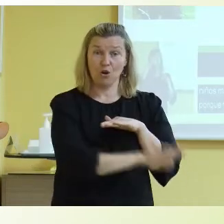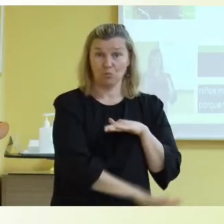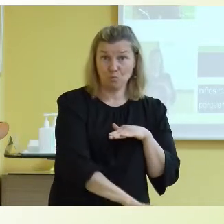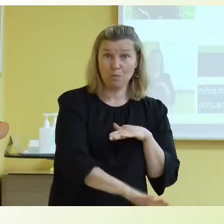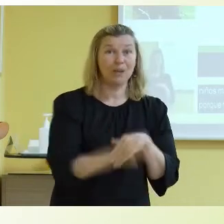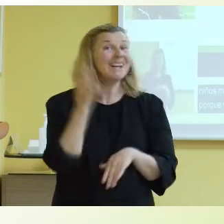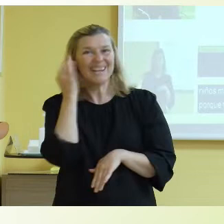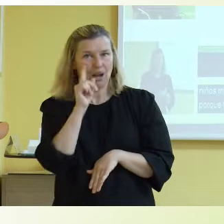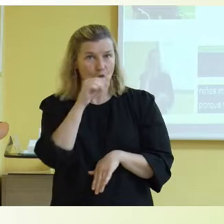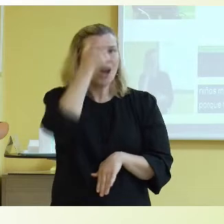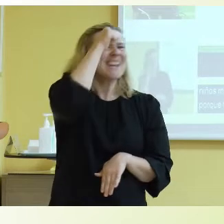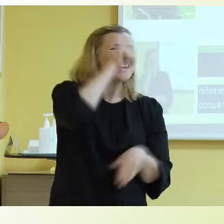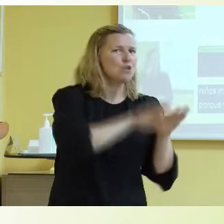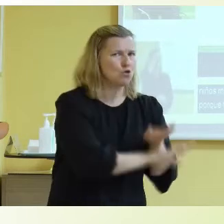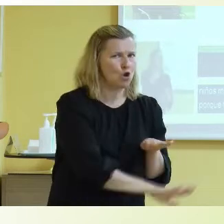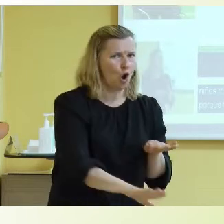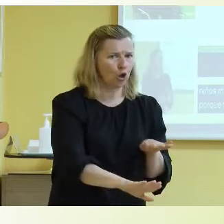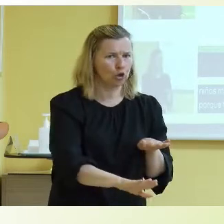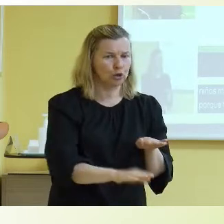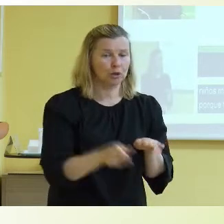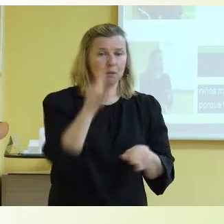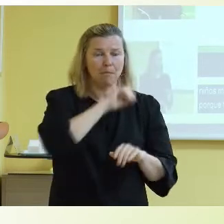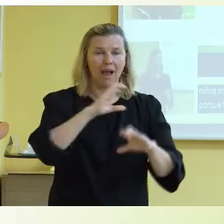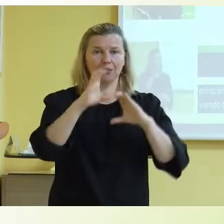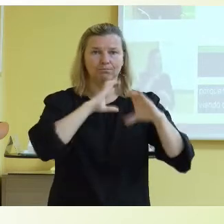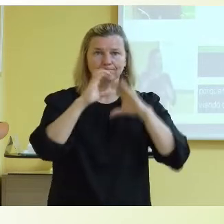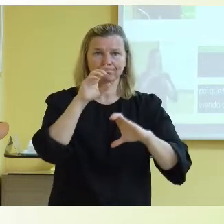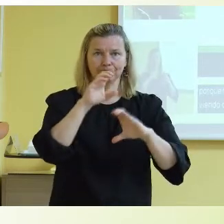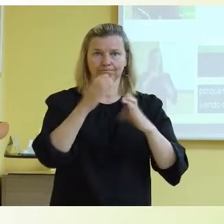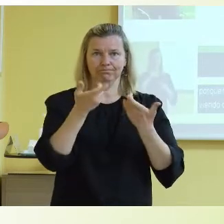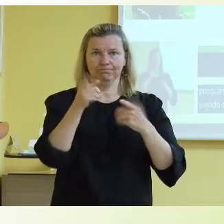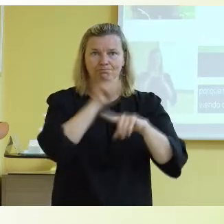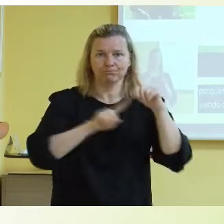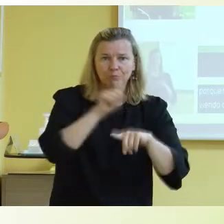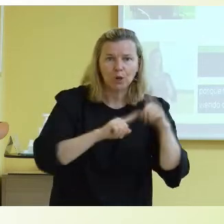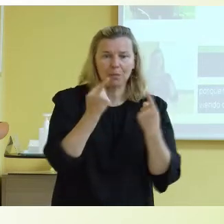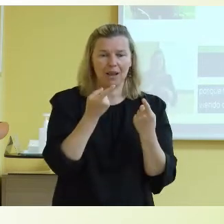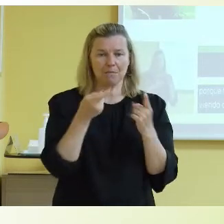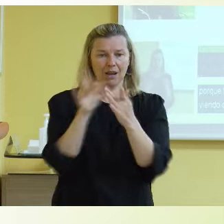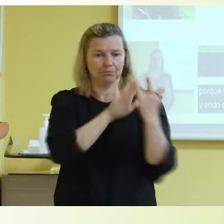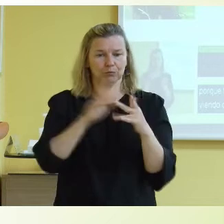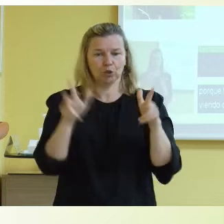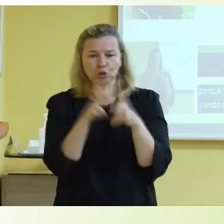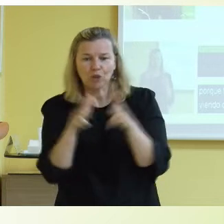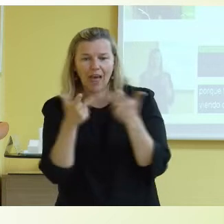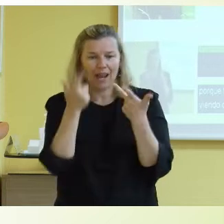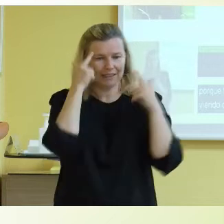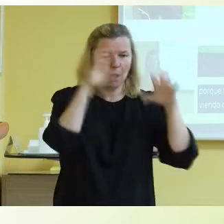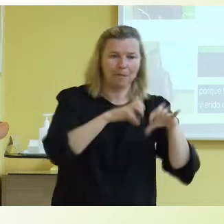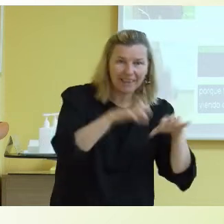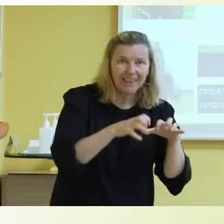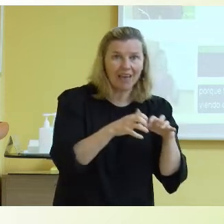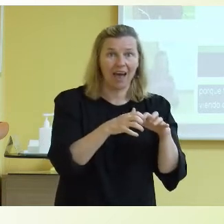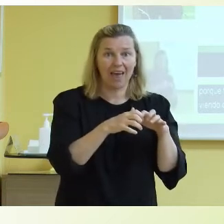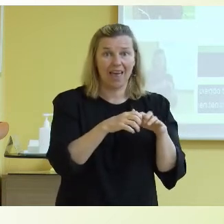no las niñas tienen más problemas en términos de comunicación, en términos de interacción y relaciones sociales, aprendizaje, etcétera. En